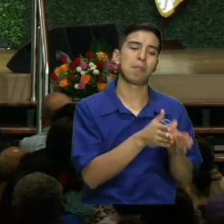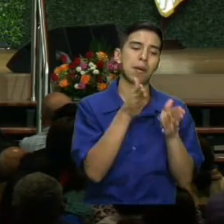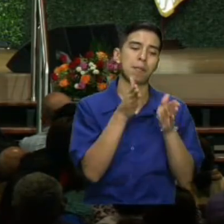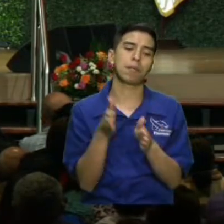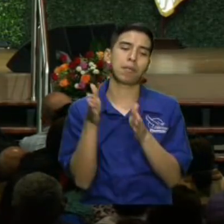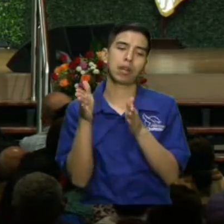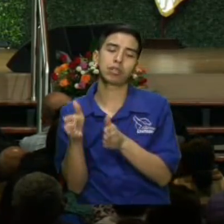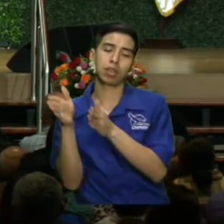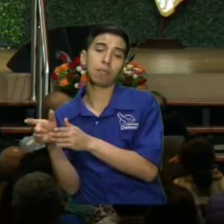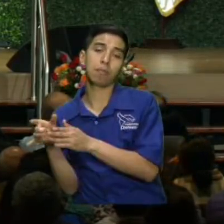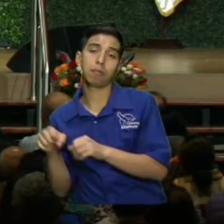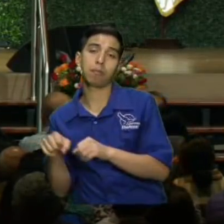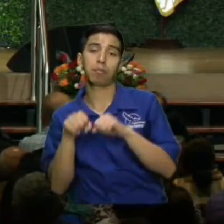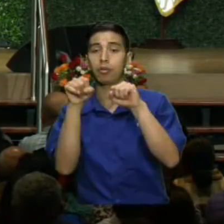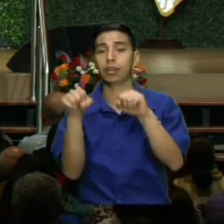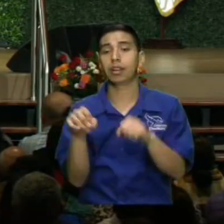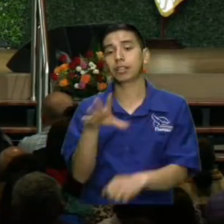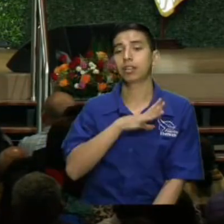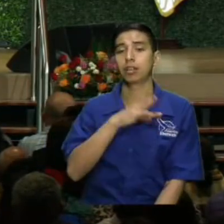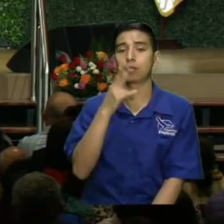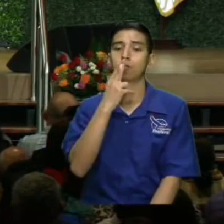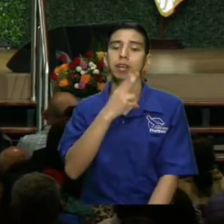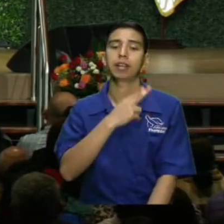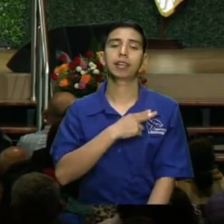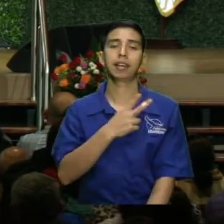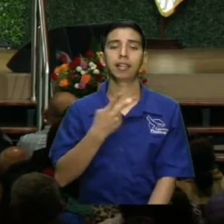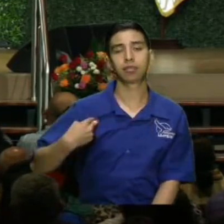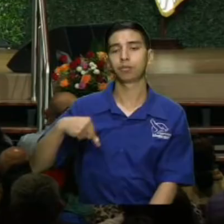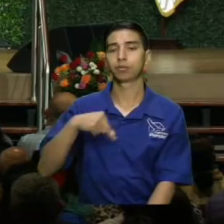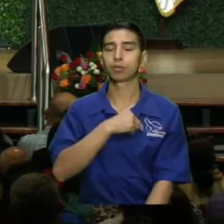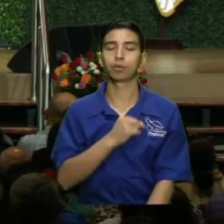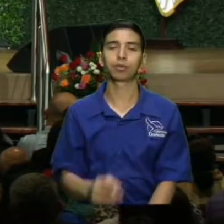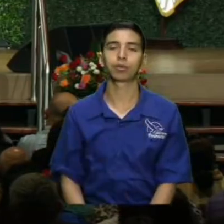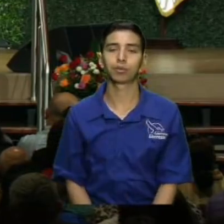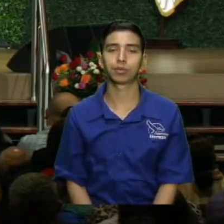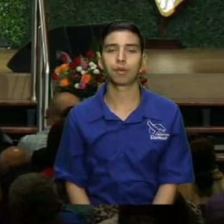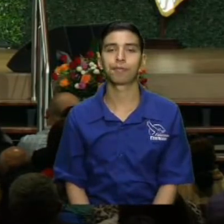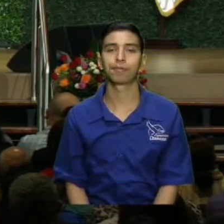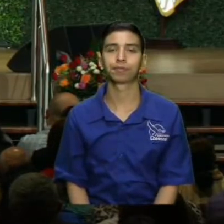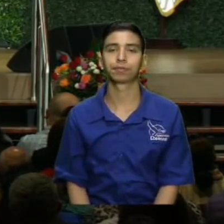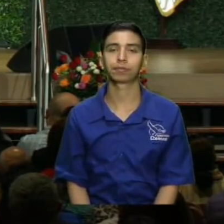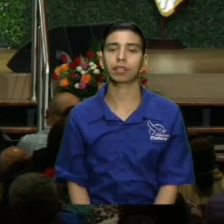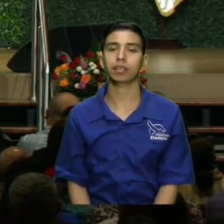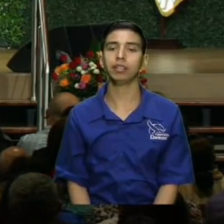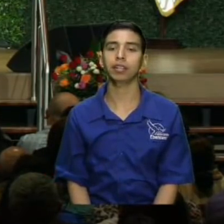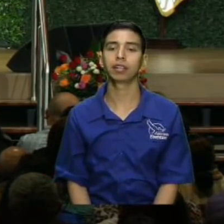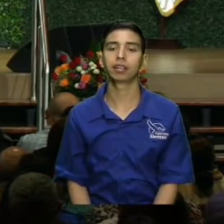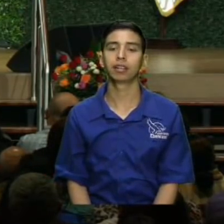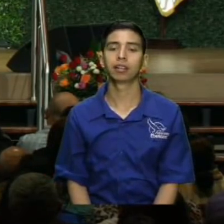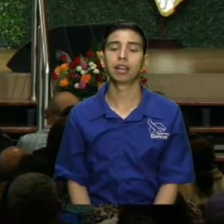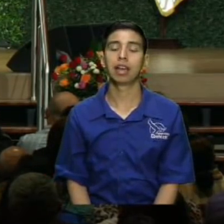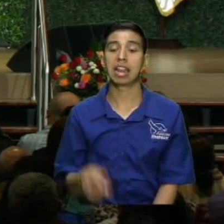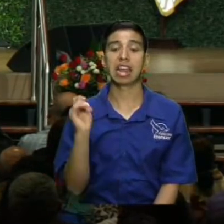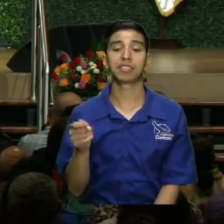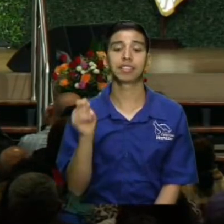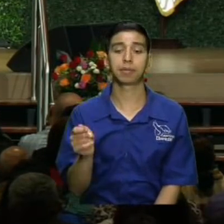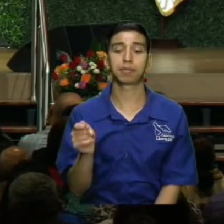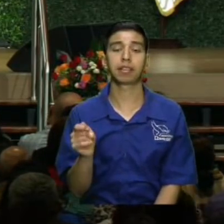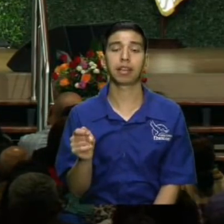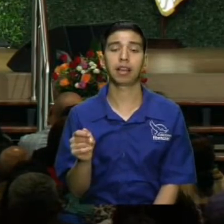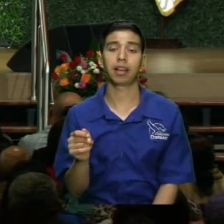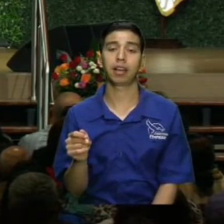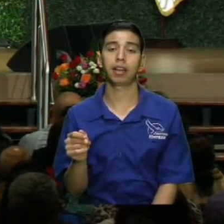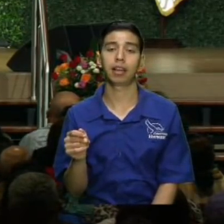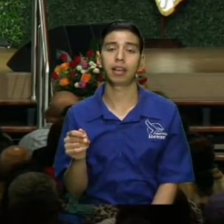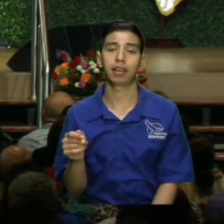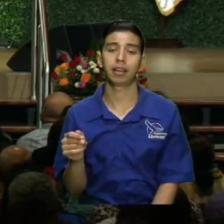establecer la verdad y la disciplina en caso de que fuera necesaria. Que la disciplina es ni más ni menos, es